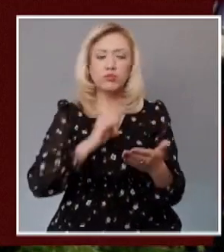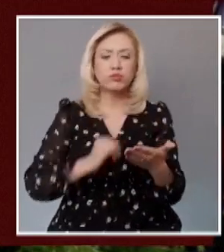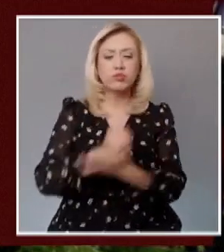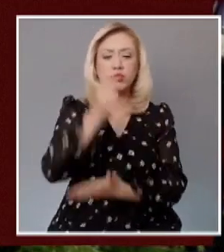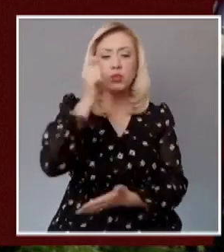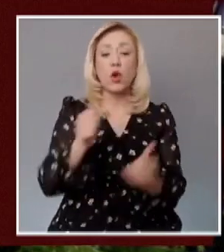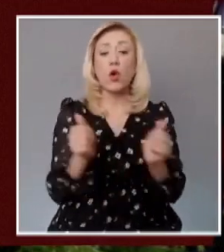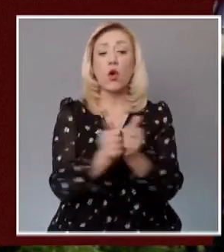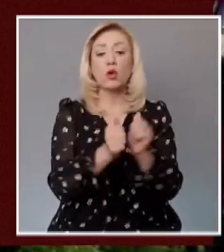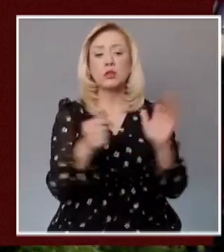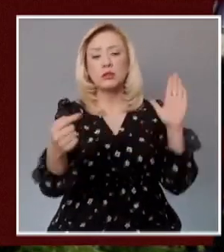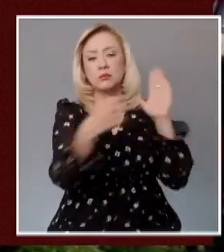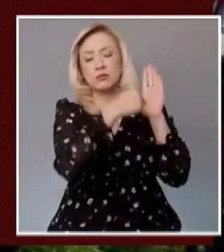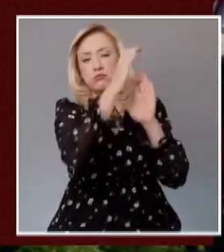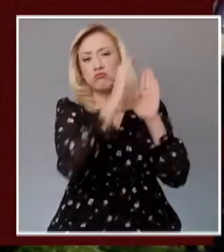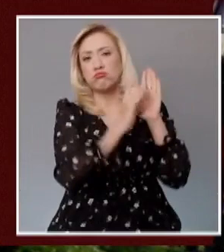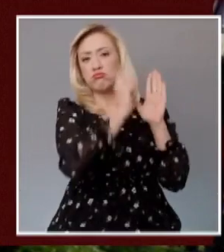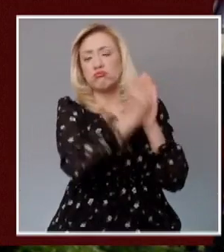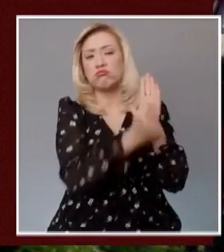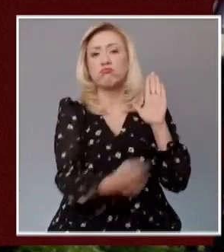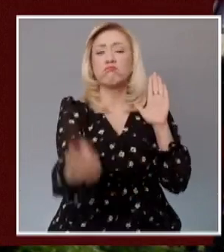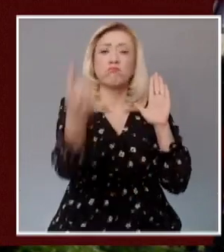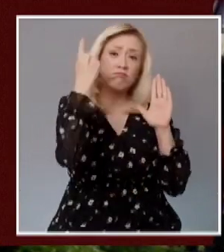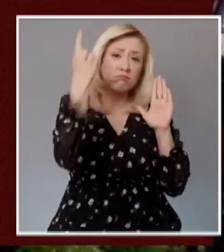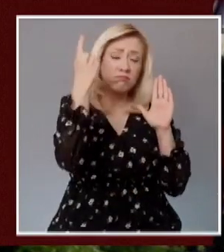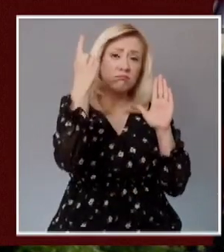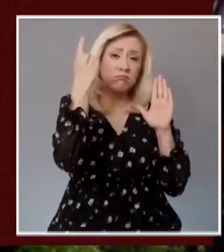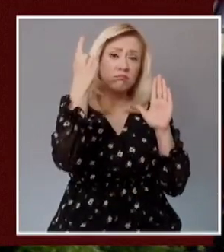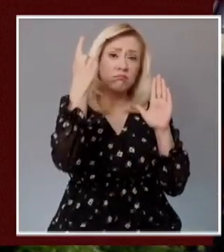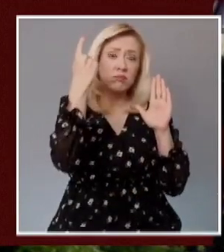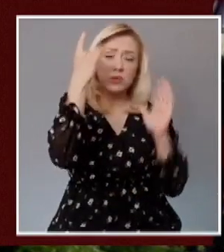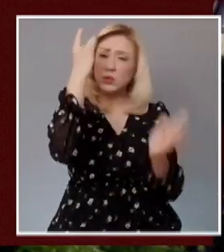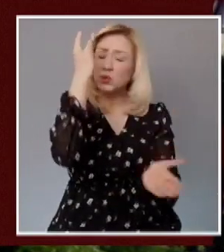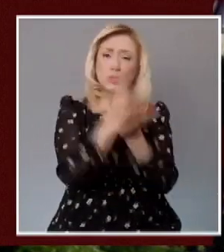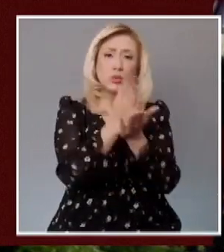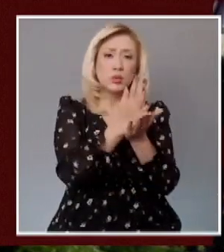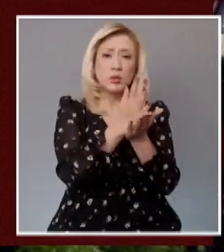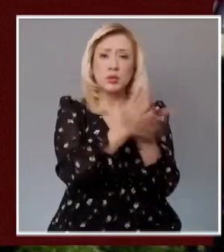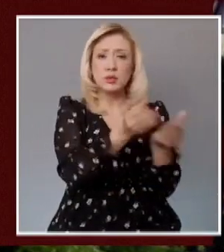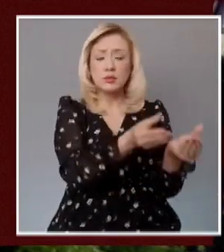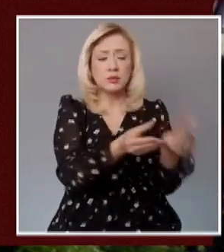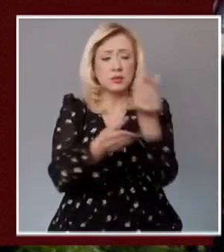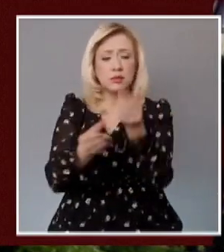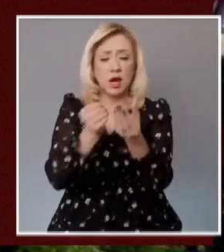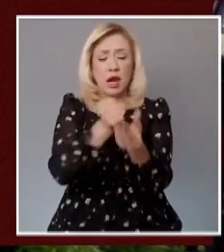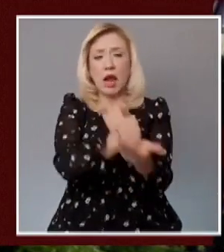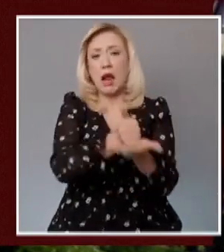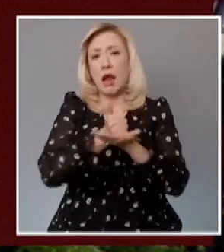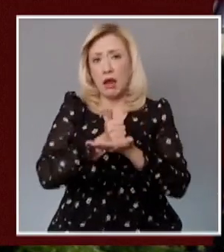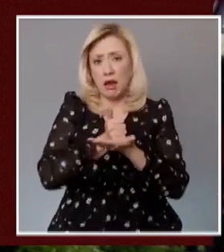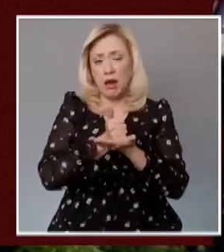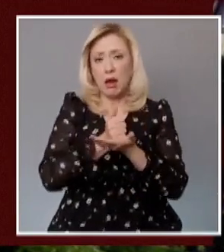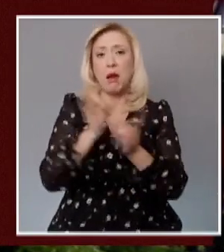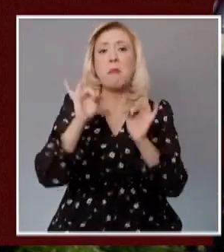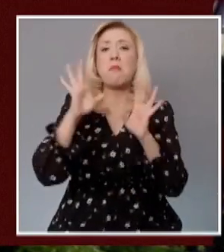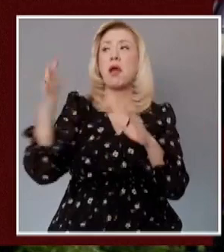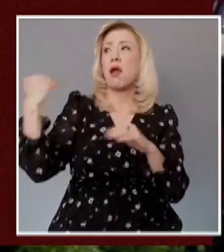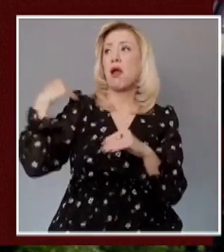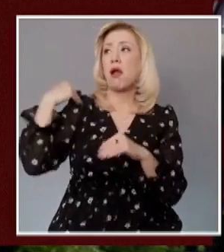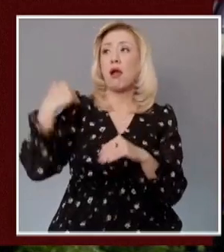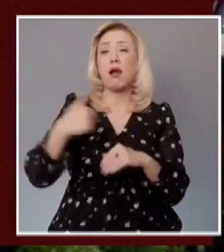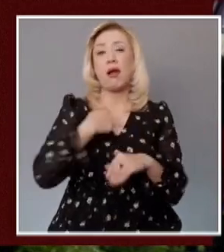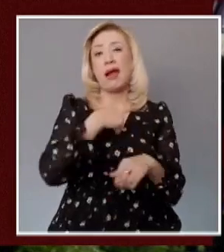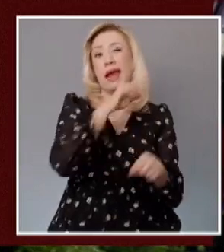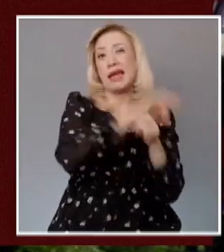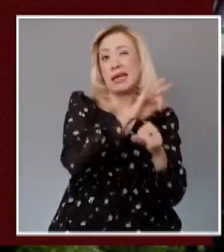nuestra Constitución, que debe ser la única guía. Cuando me dicen que si yo atiendo a un interés o a